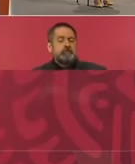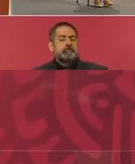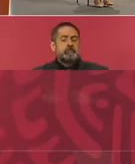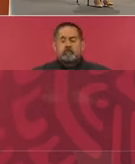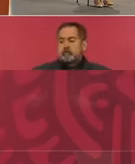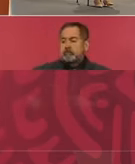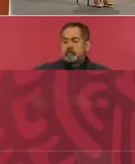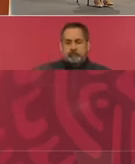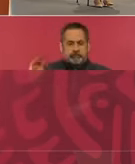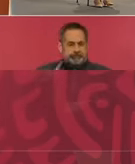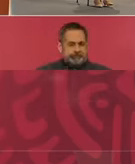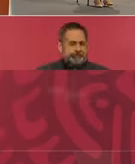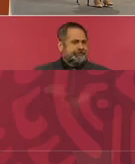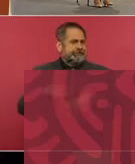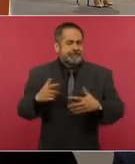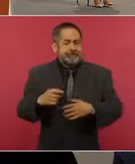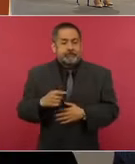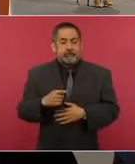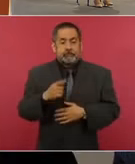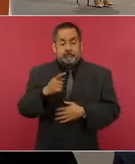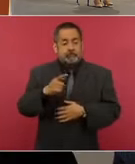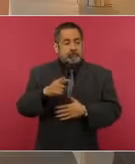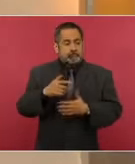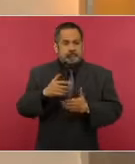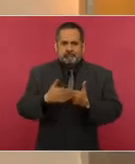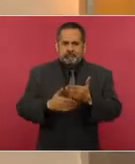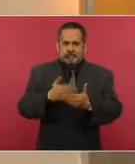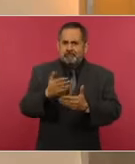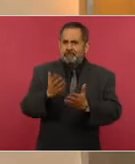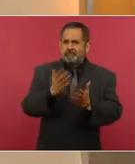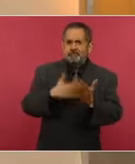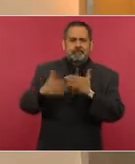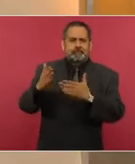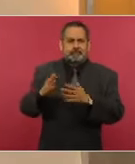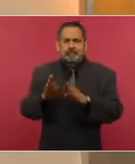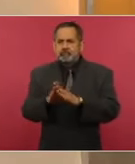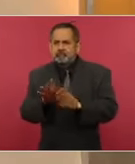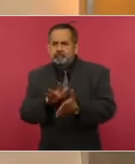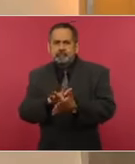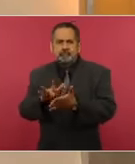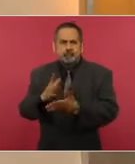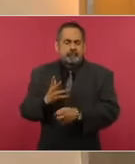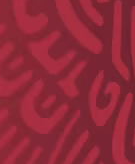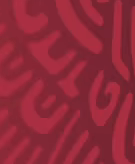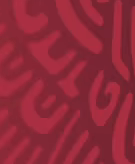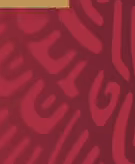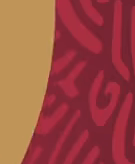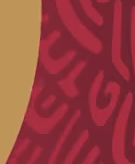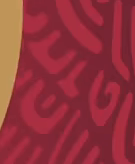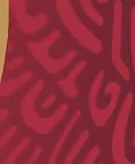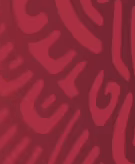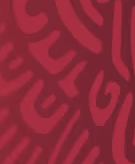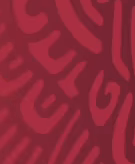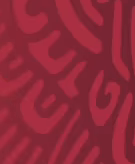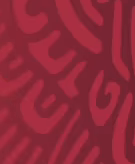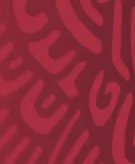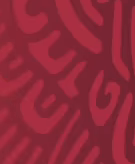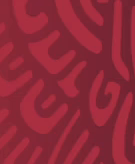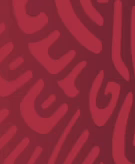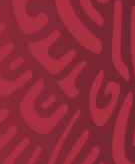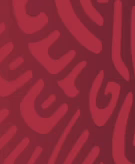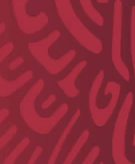Desarrollo Territorial informó sobre las acciones de mejoramiento urbano en 8 municipios aledaños al